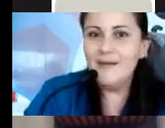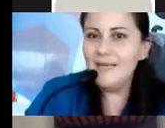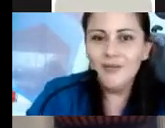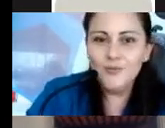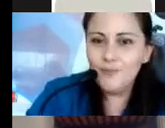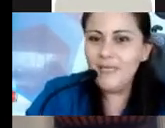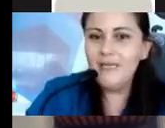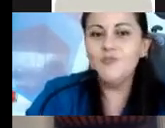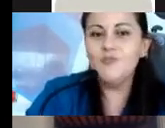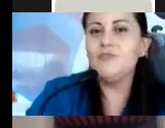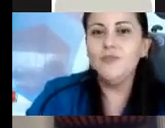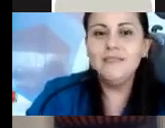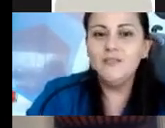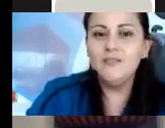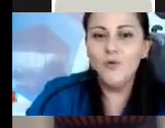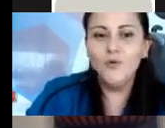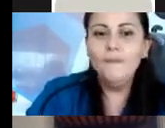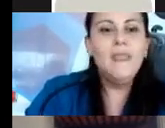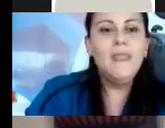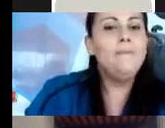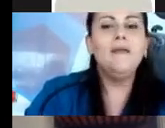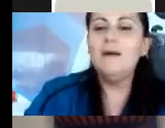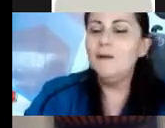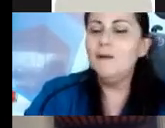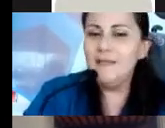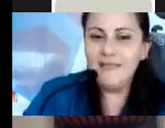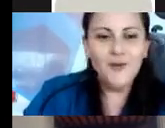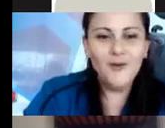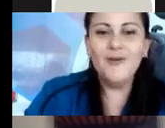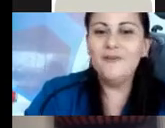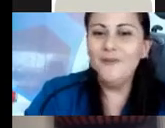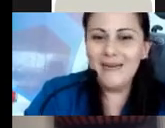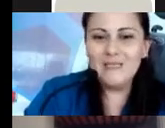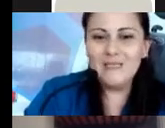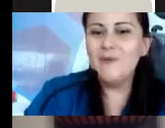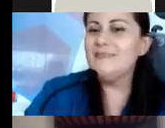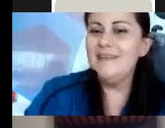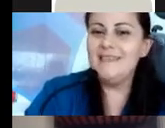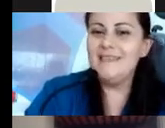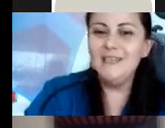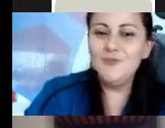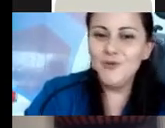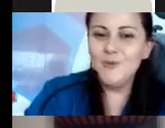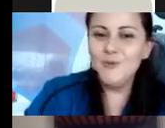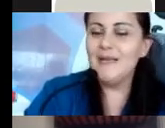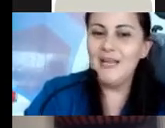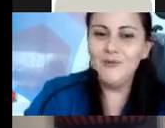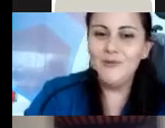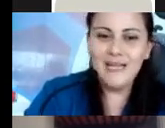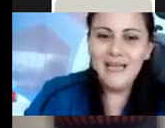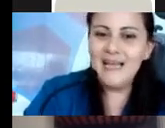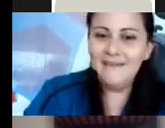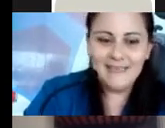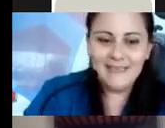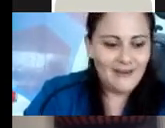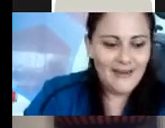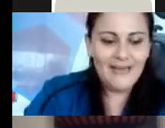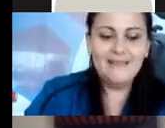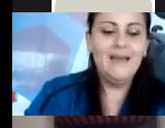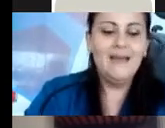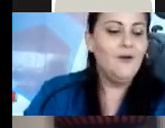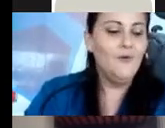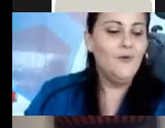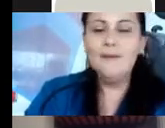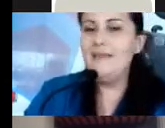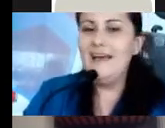van a interrumpir esos patrones de tono, me va a permitir colocar fuerzas para estabilizar el torso, para crear una cabeza